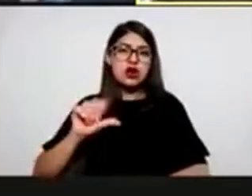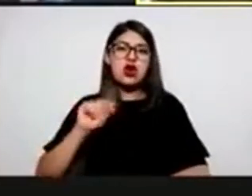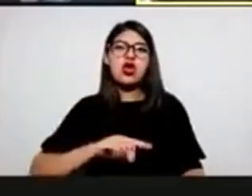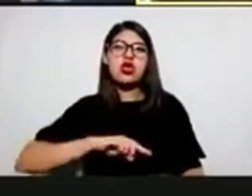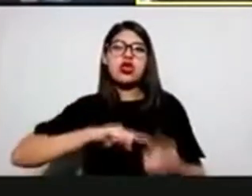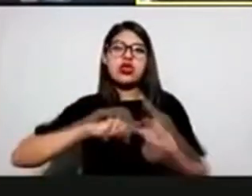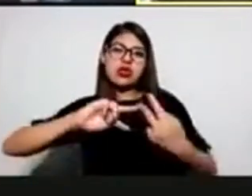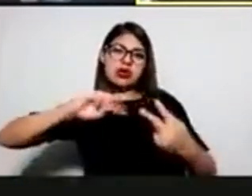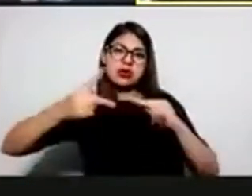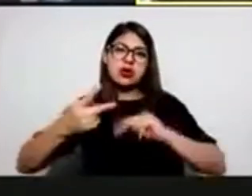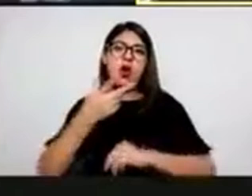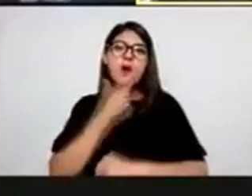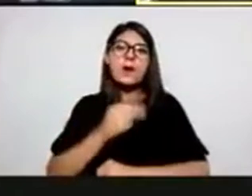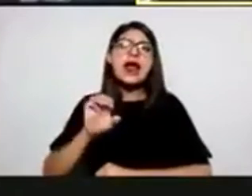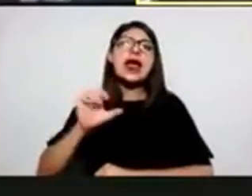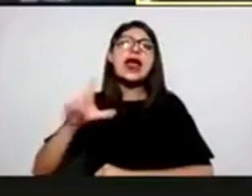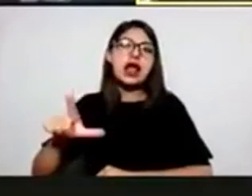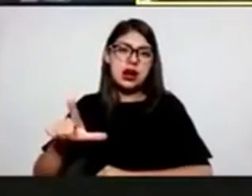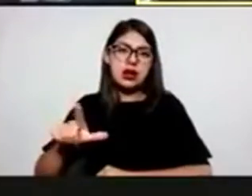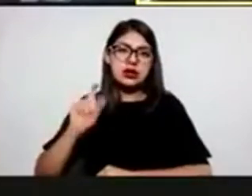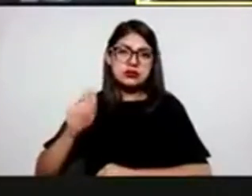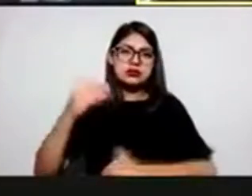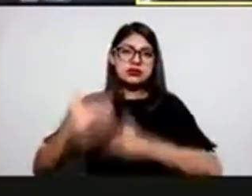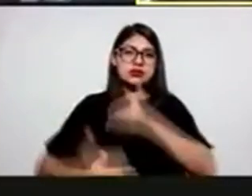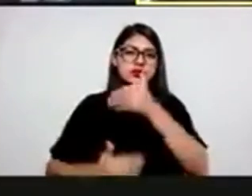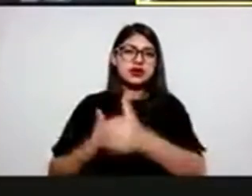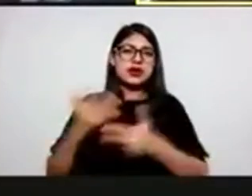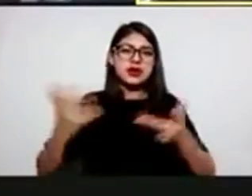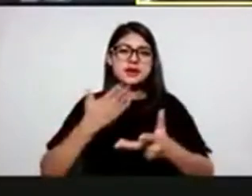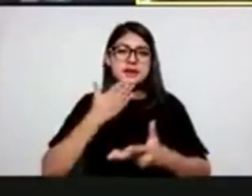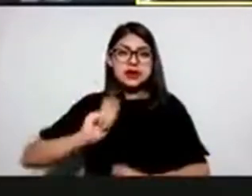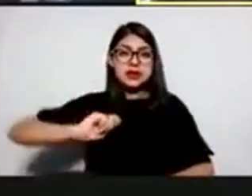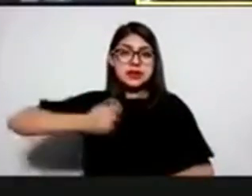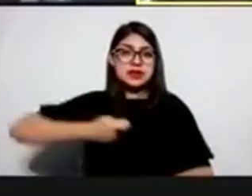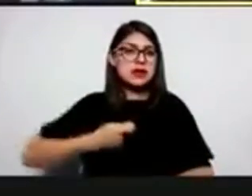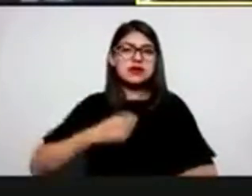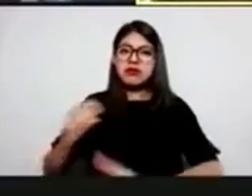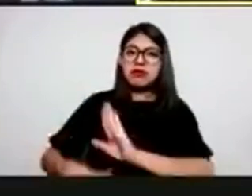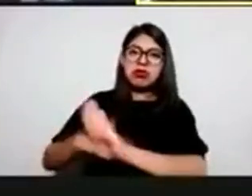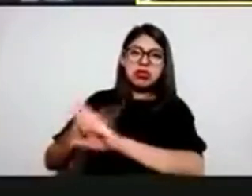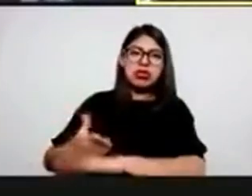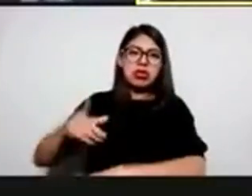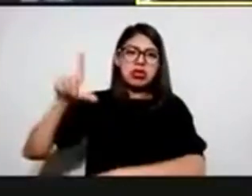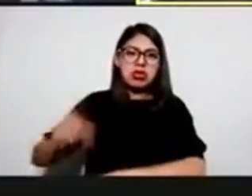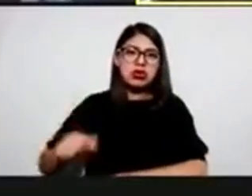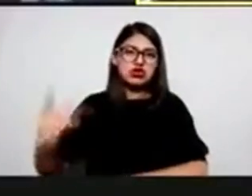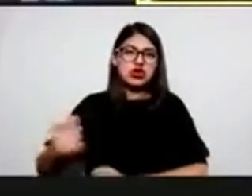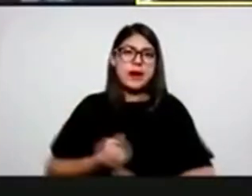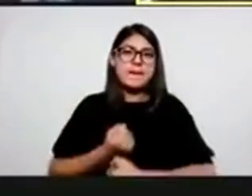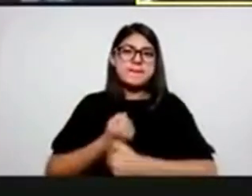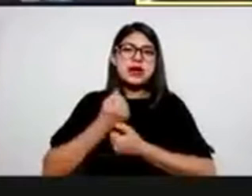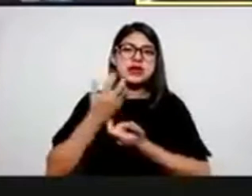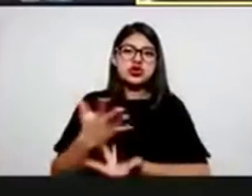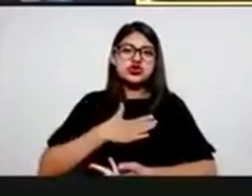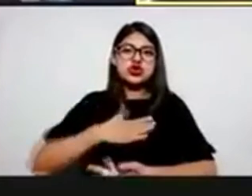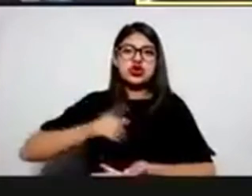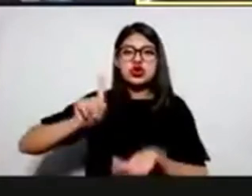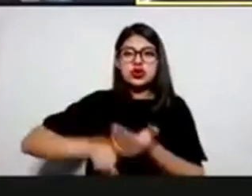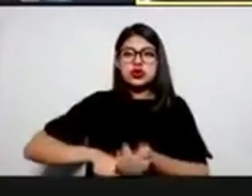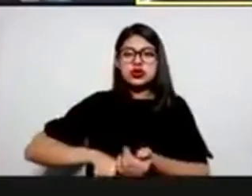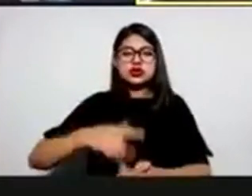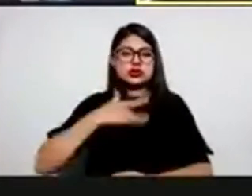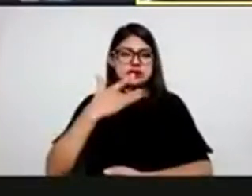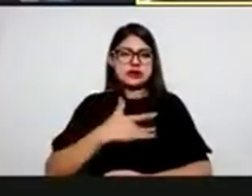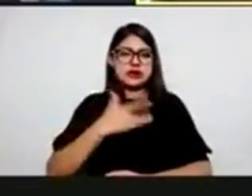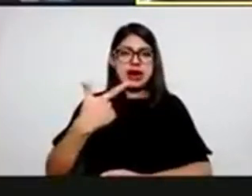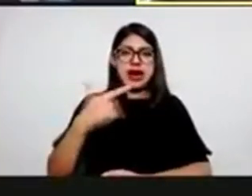afectó el desarrollo de sus funciones, su identidad y expresión de género, así como el libre desarrollo de su personalidad.